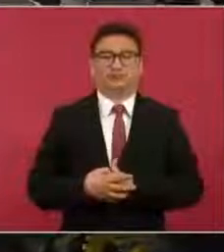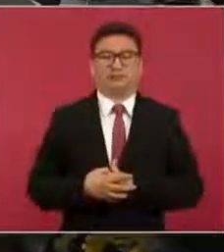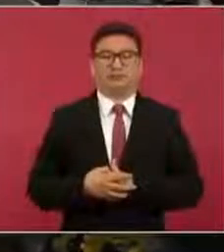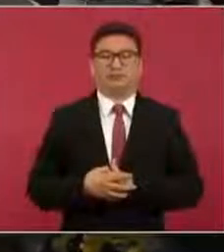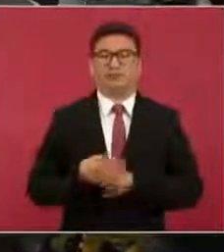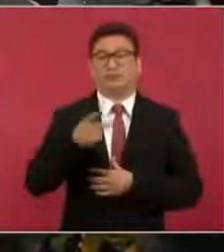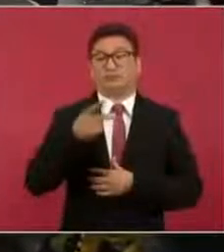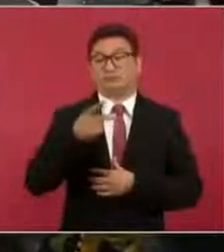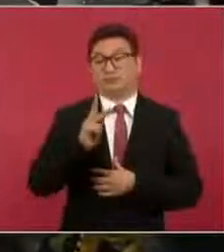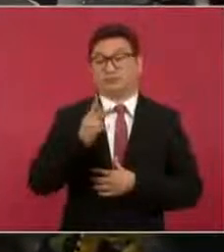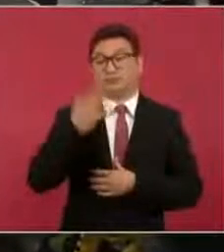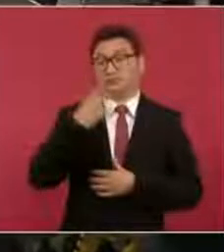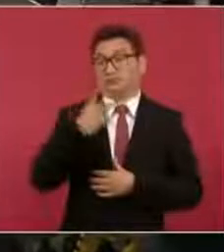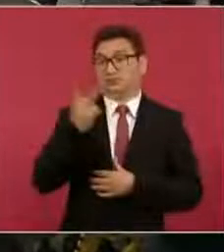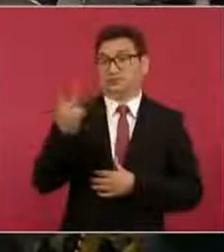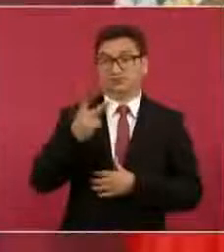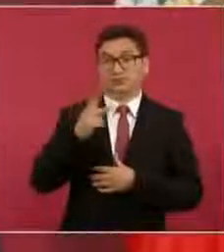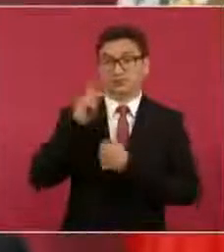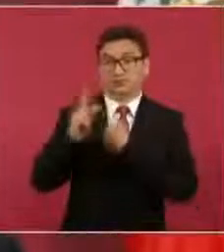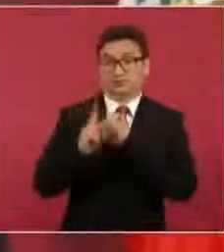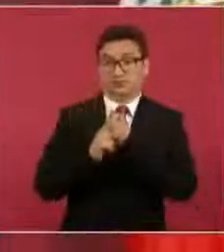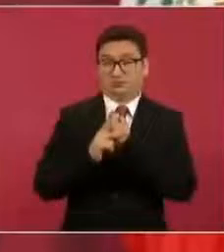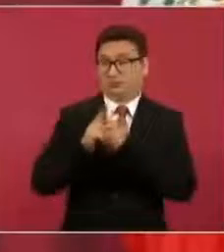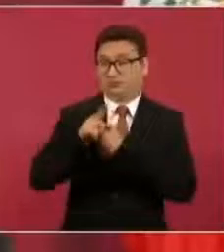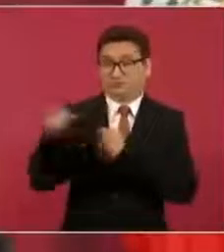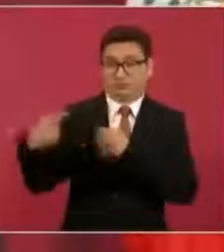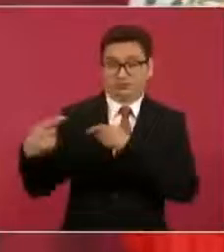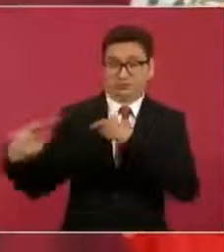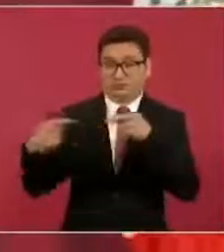los que están en conflicto están tomando medidas